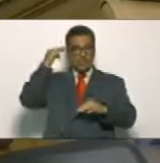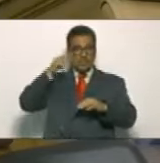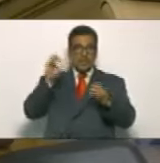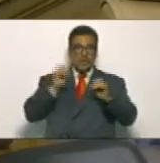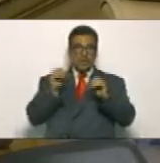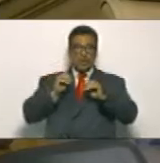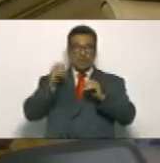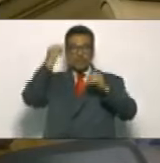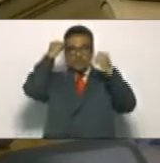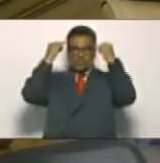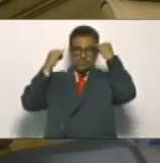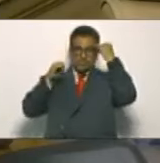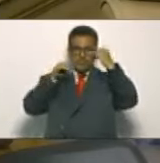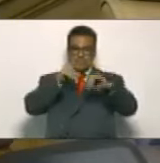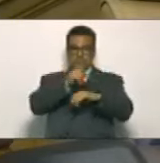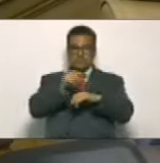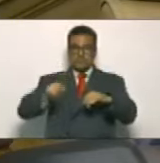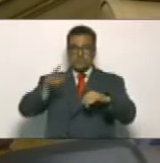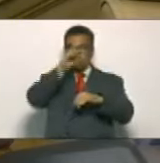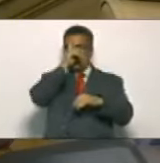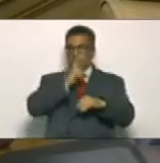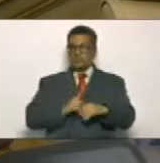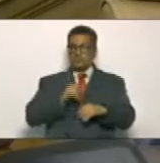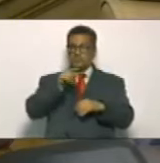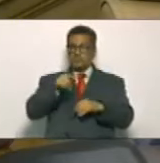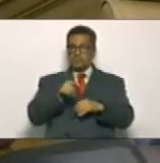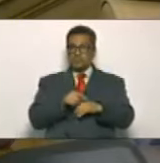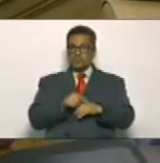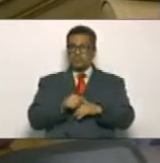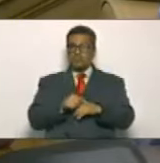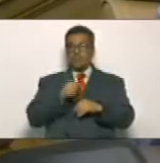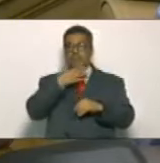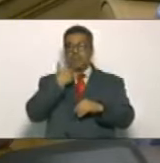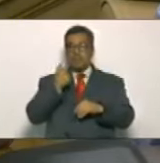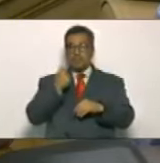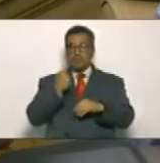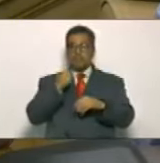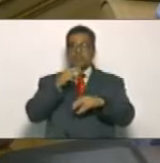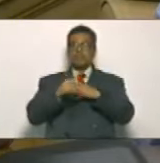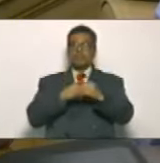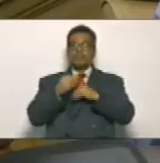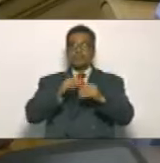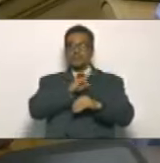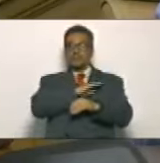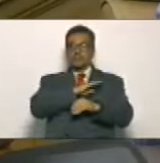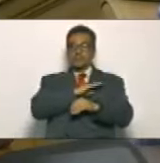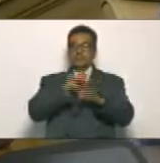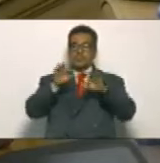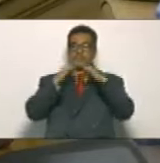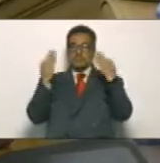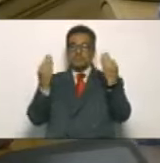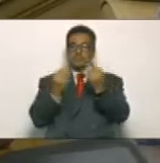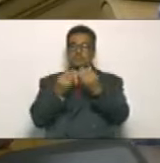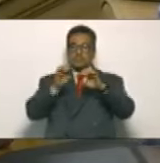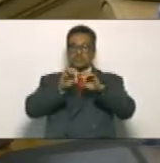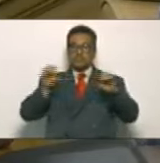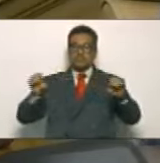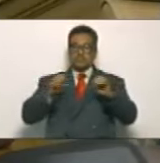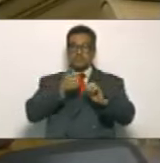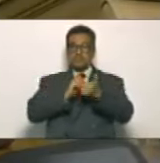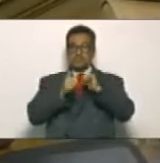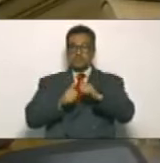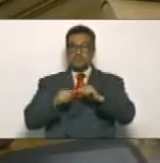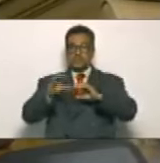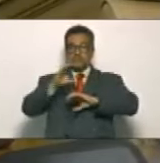o intelectuales de las personas con discapacidad para su mejor desenvolvimiento personal, familiar, educativo,